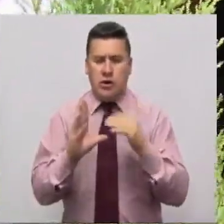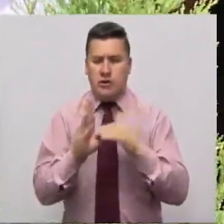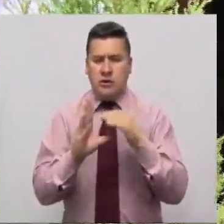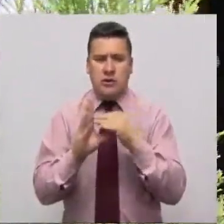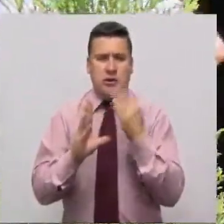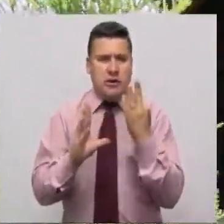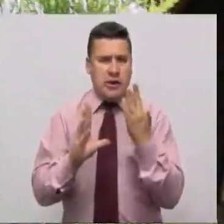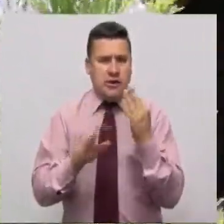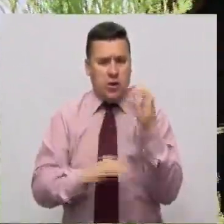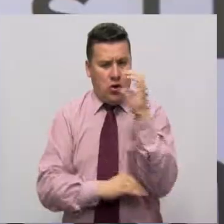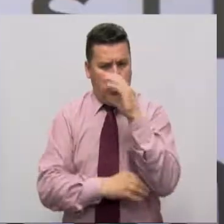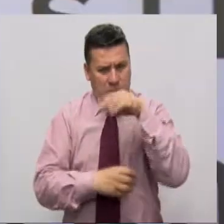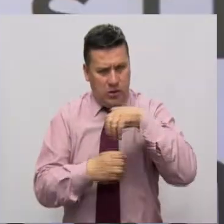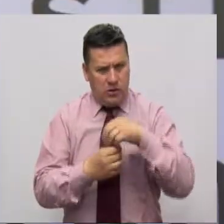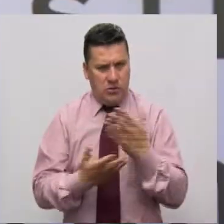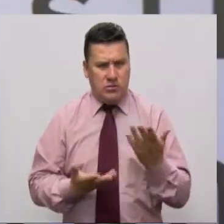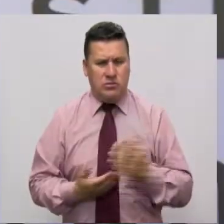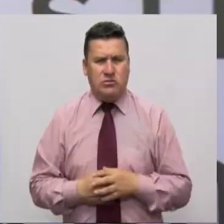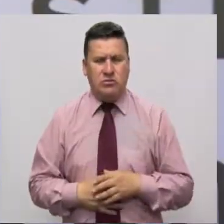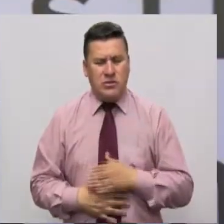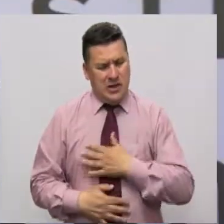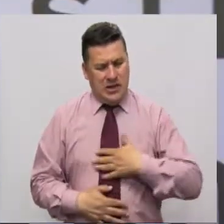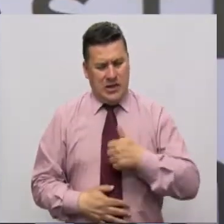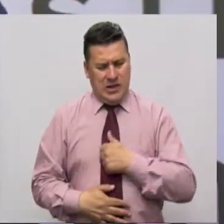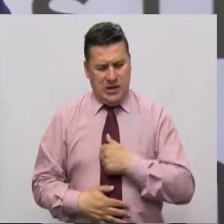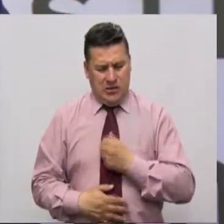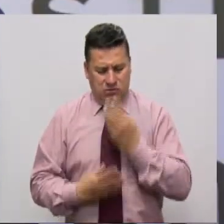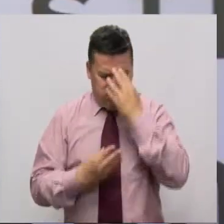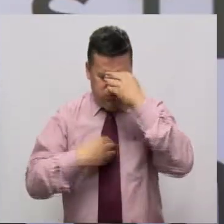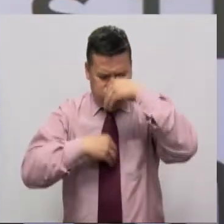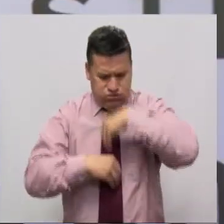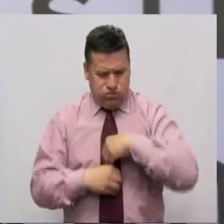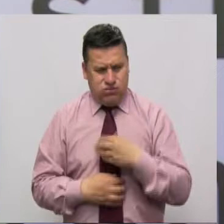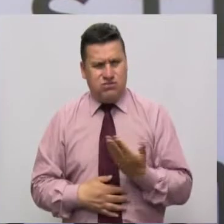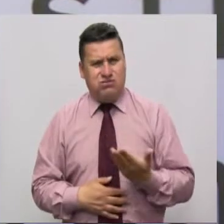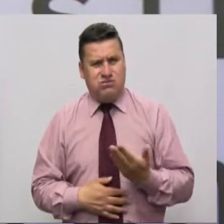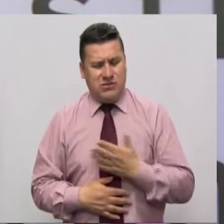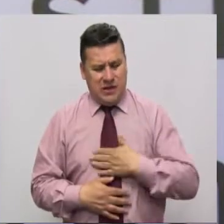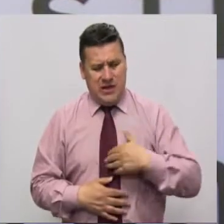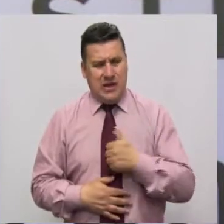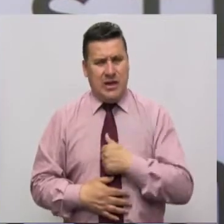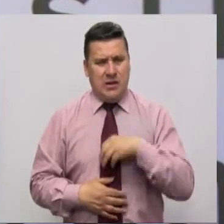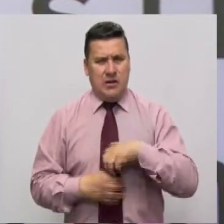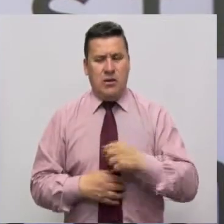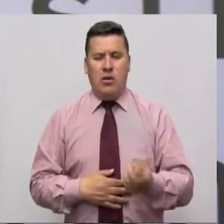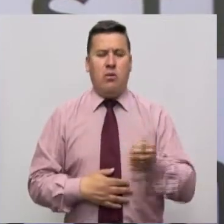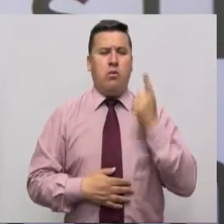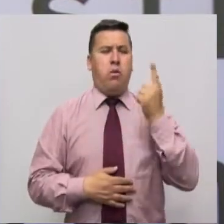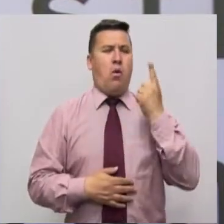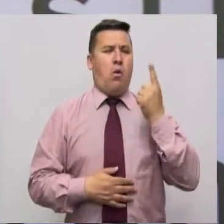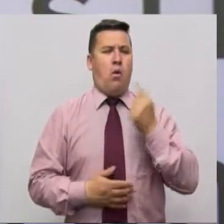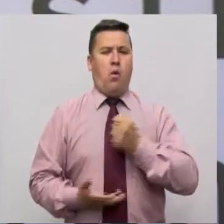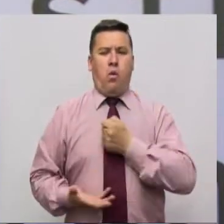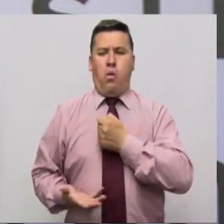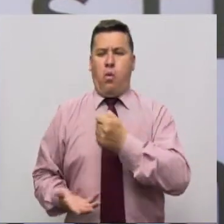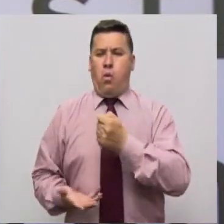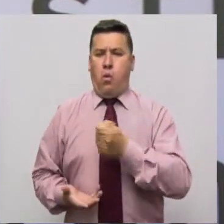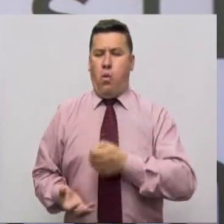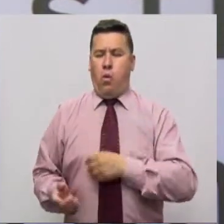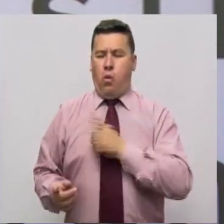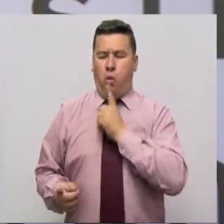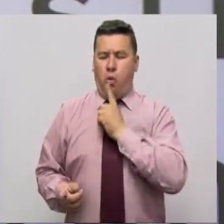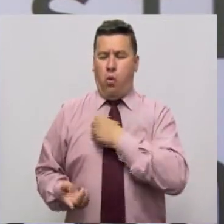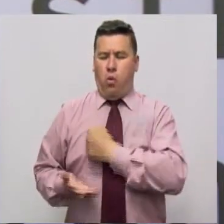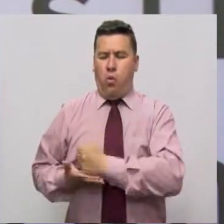2 y 3 de nuestro país? ¿De qué material ético y moral están hechos los dirigentes que mueven